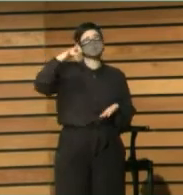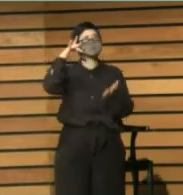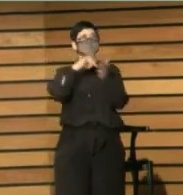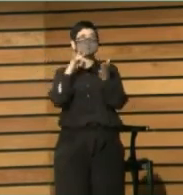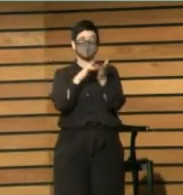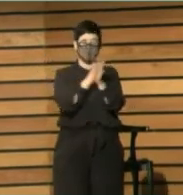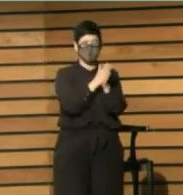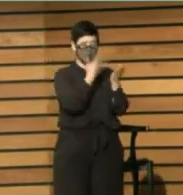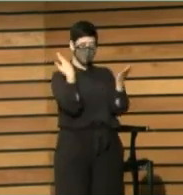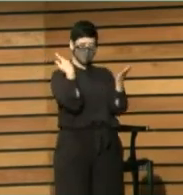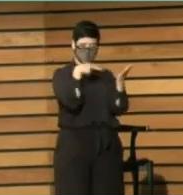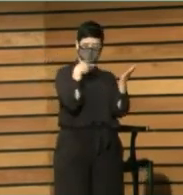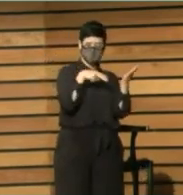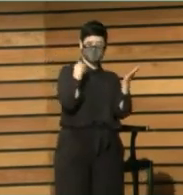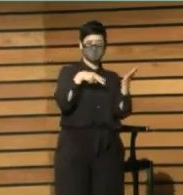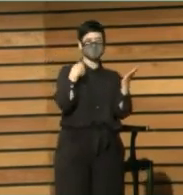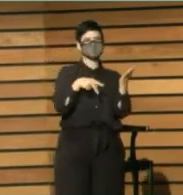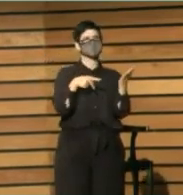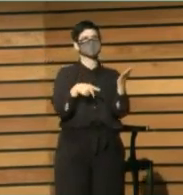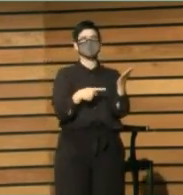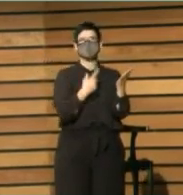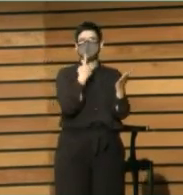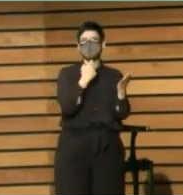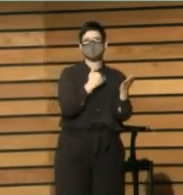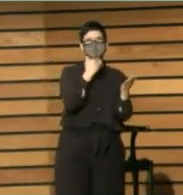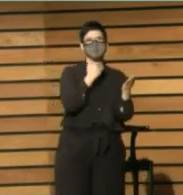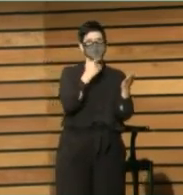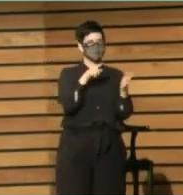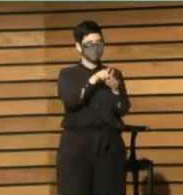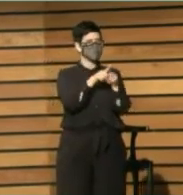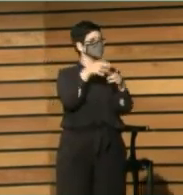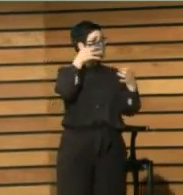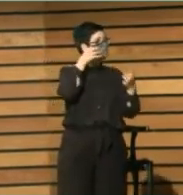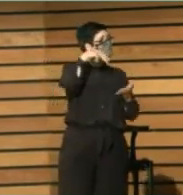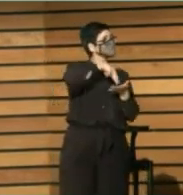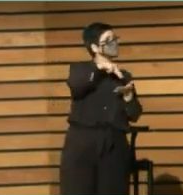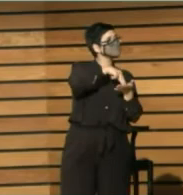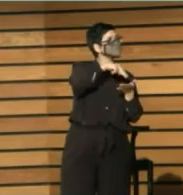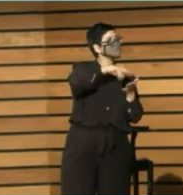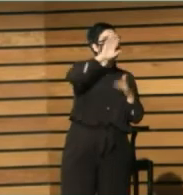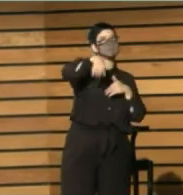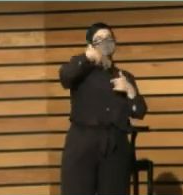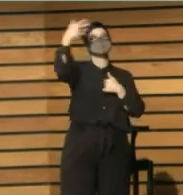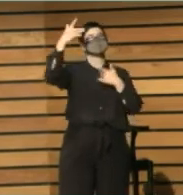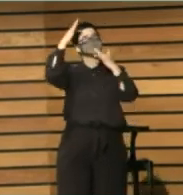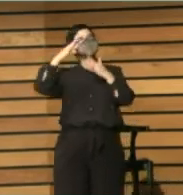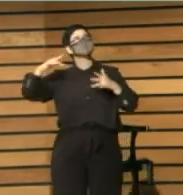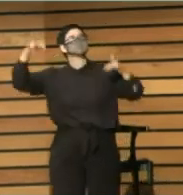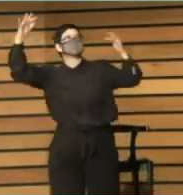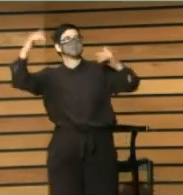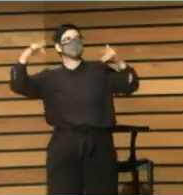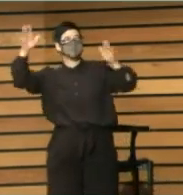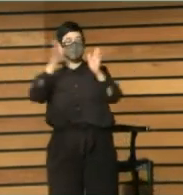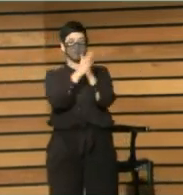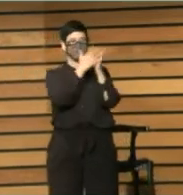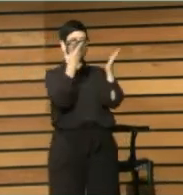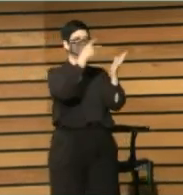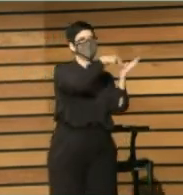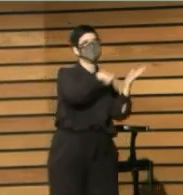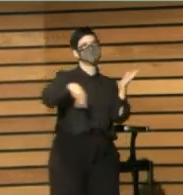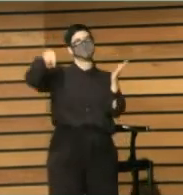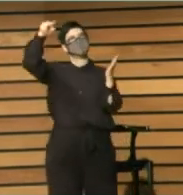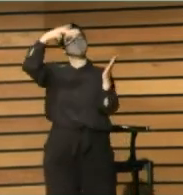nada saltar de la realidad de la casa, que era la realidad de todas las casas, a la que venían las aventuras o